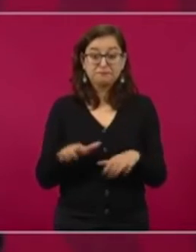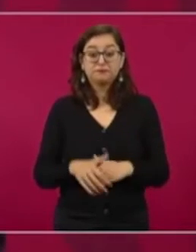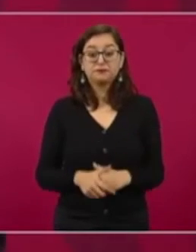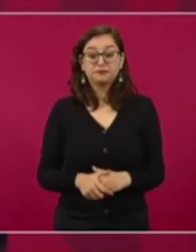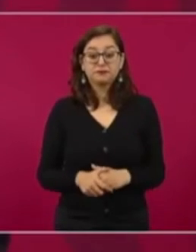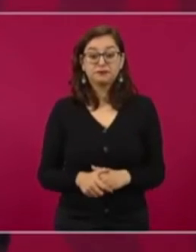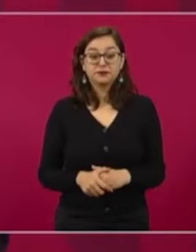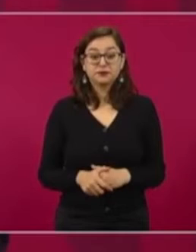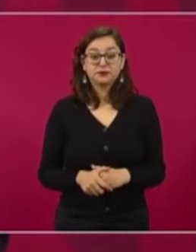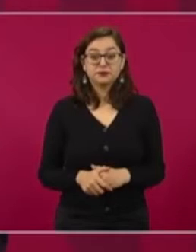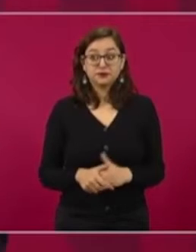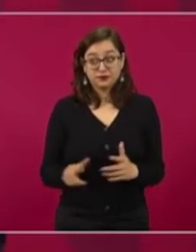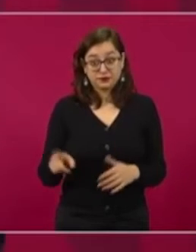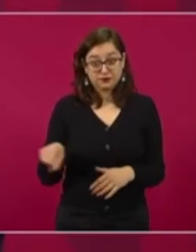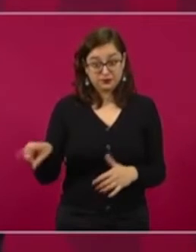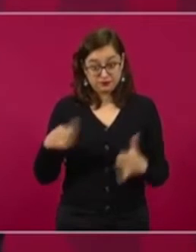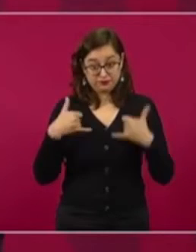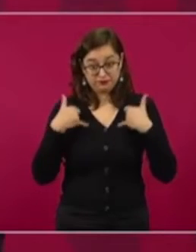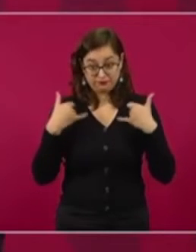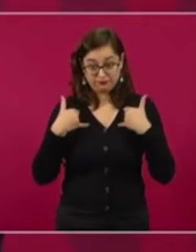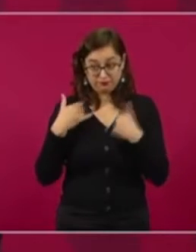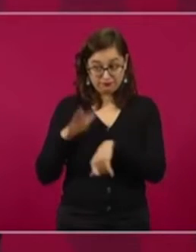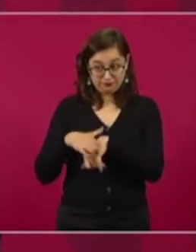sobre todo para los jóvenes.